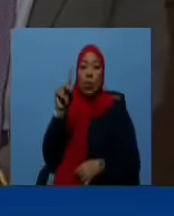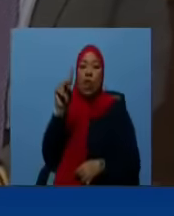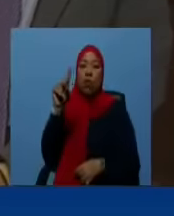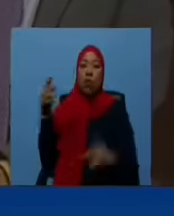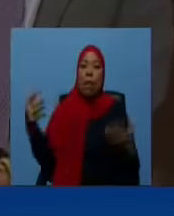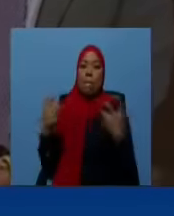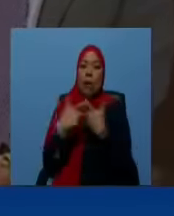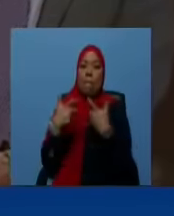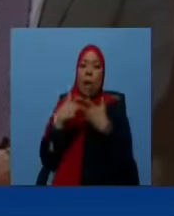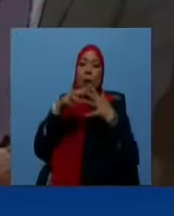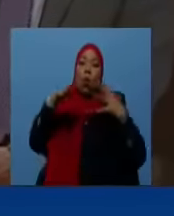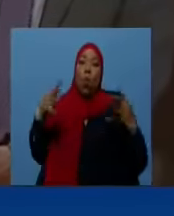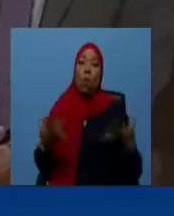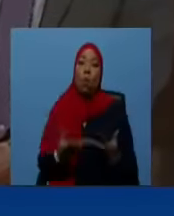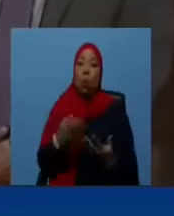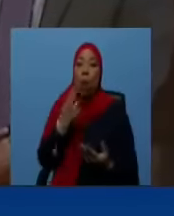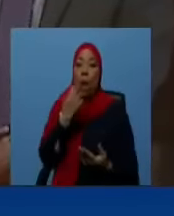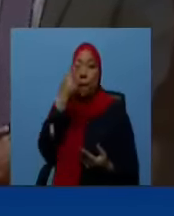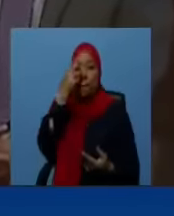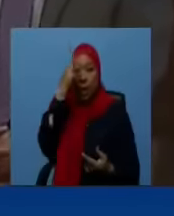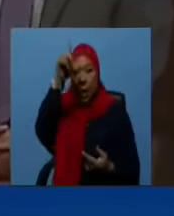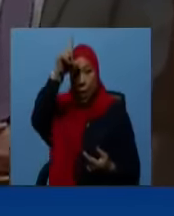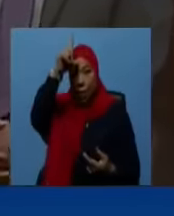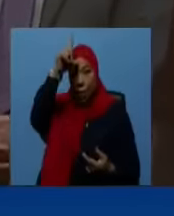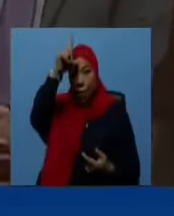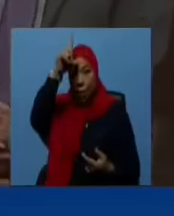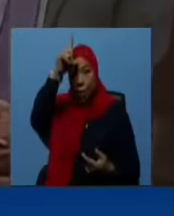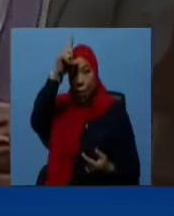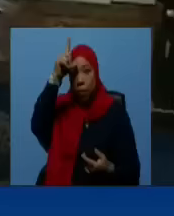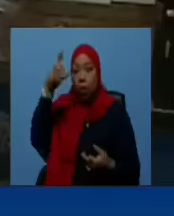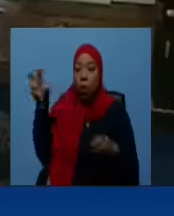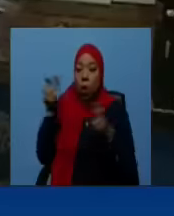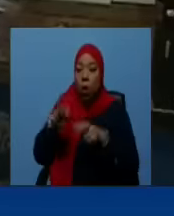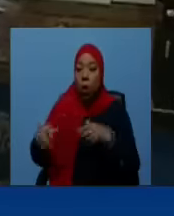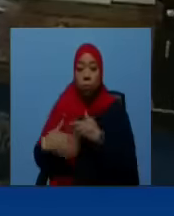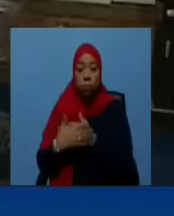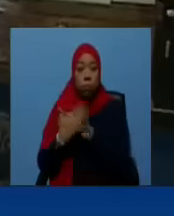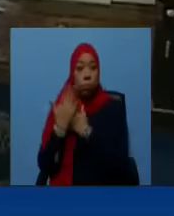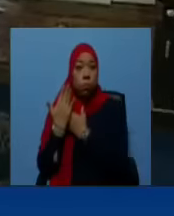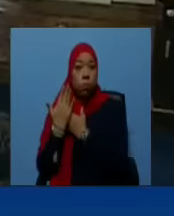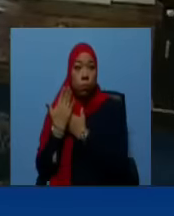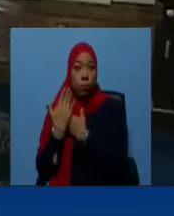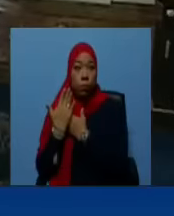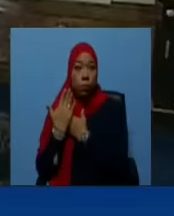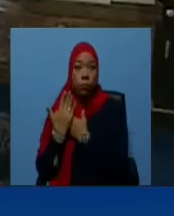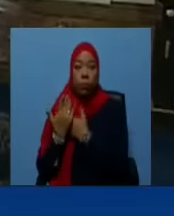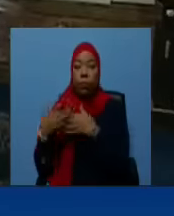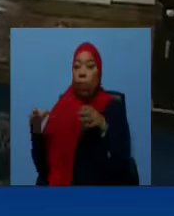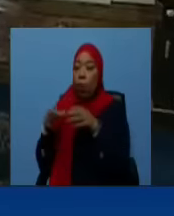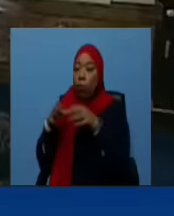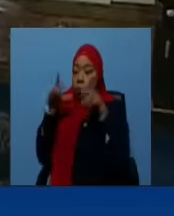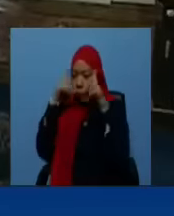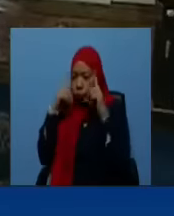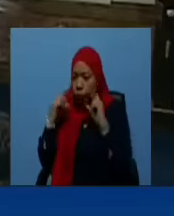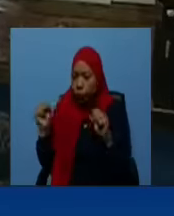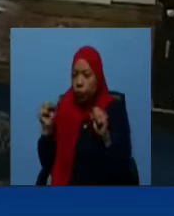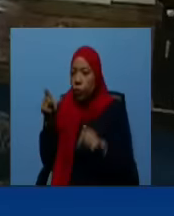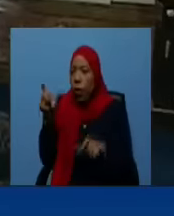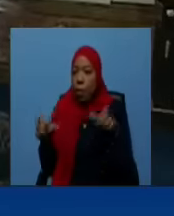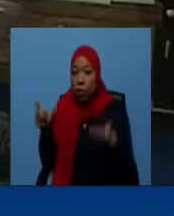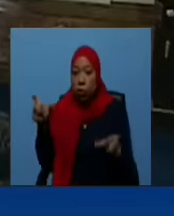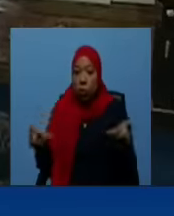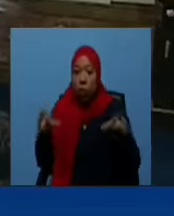Lo estudiamos, todos esos fenómenos los estudiamos, en largas madrugadas, con equipos de buenos